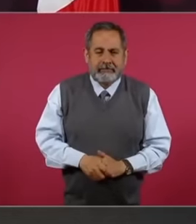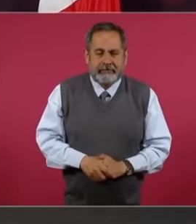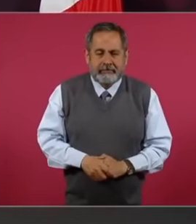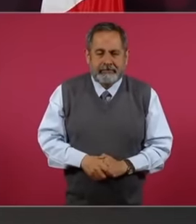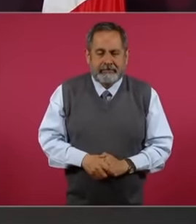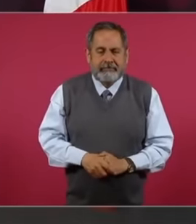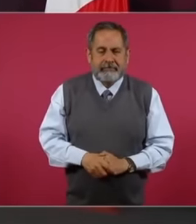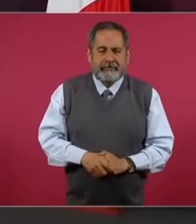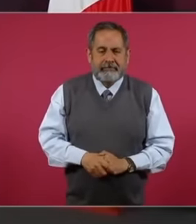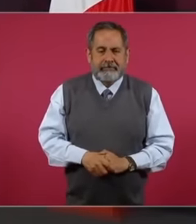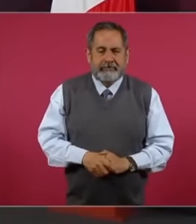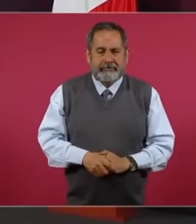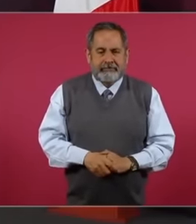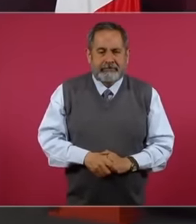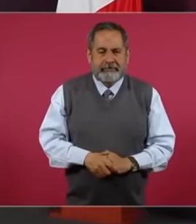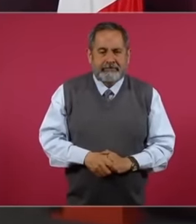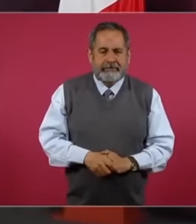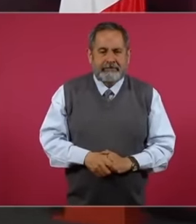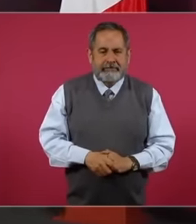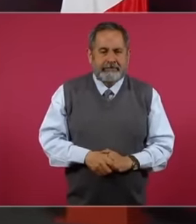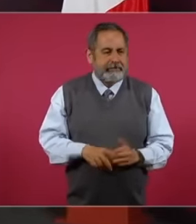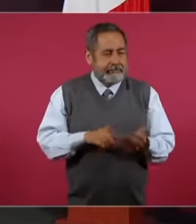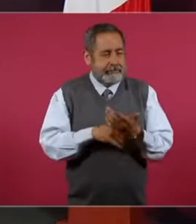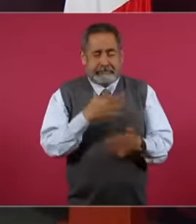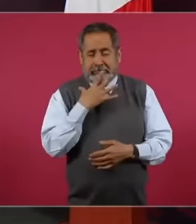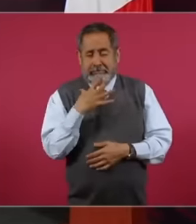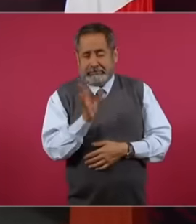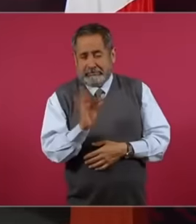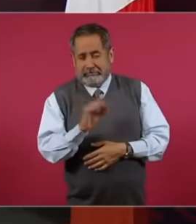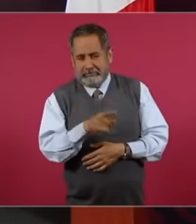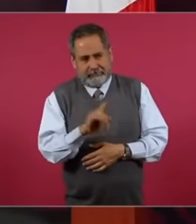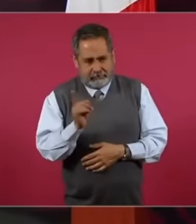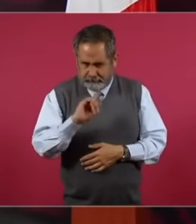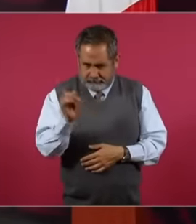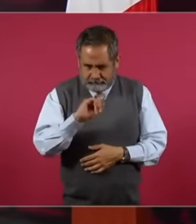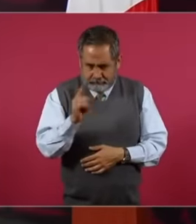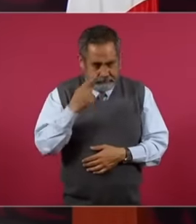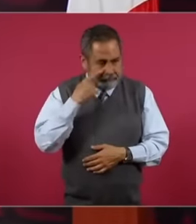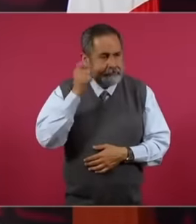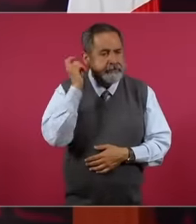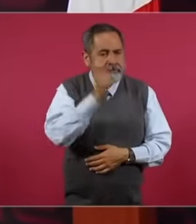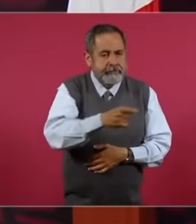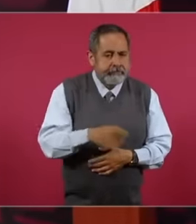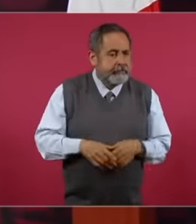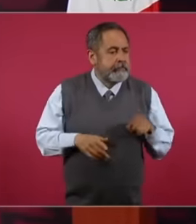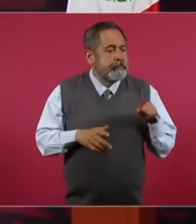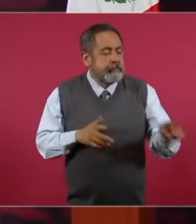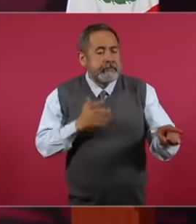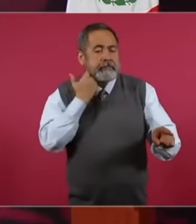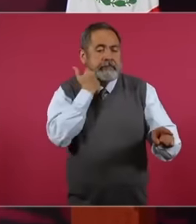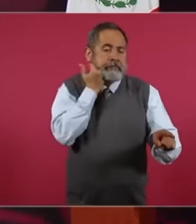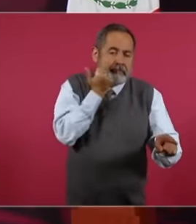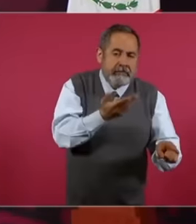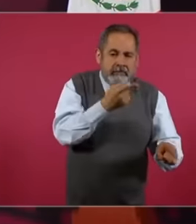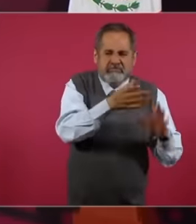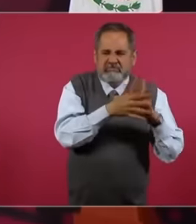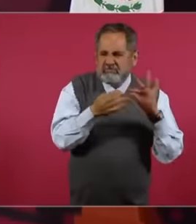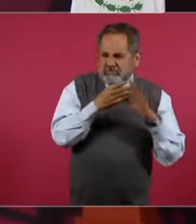cualquier cosa, es tratar